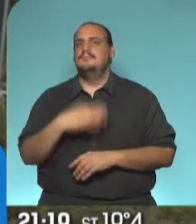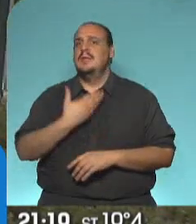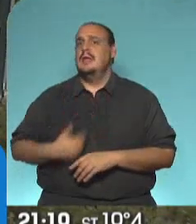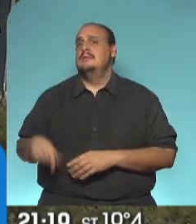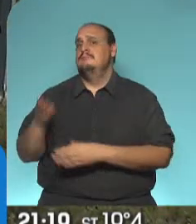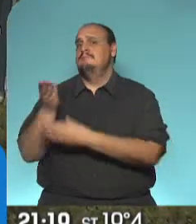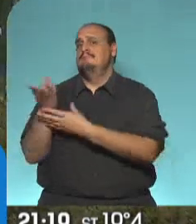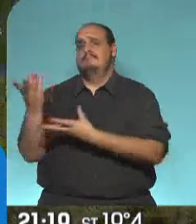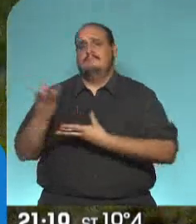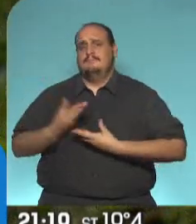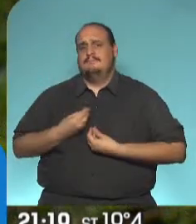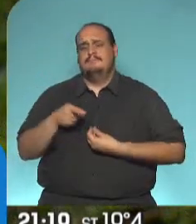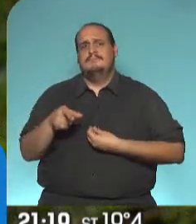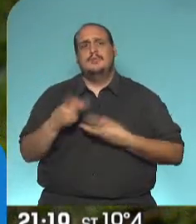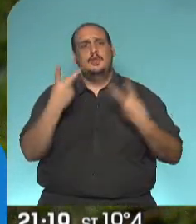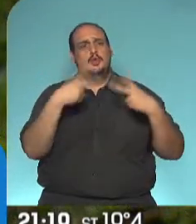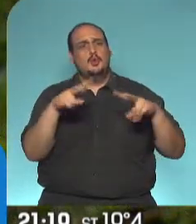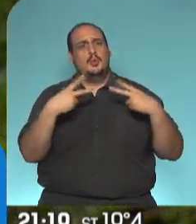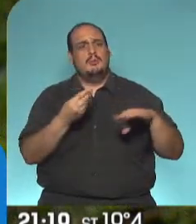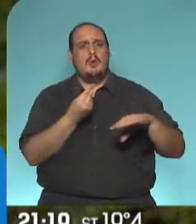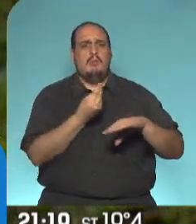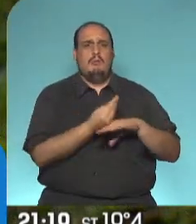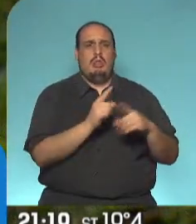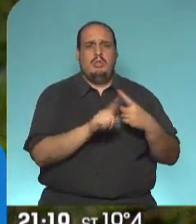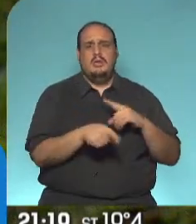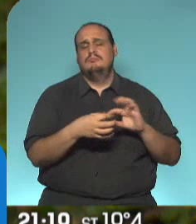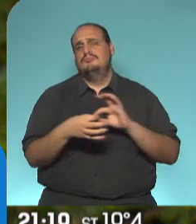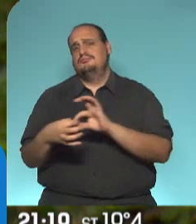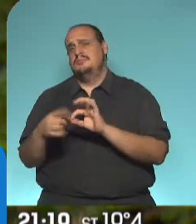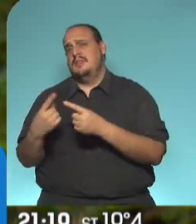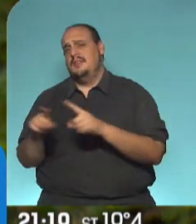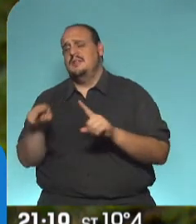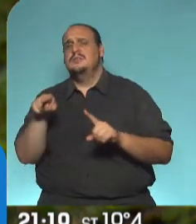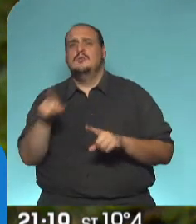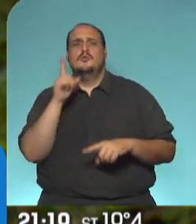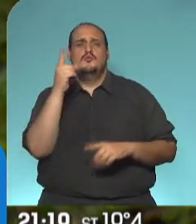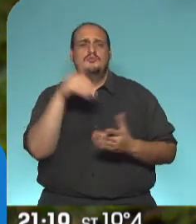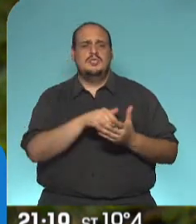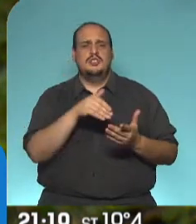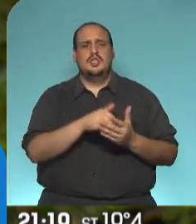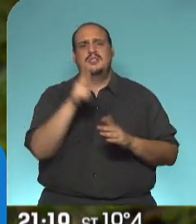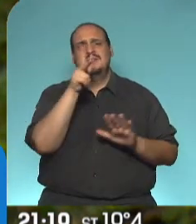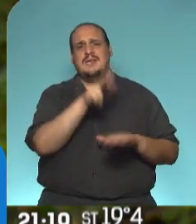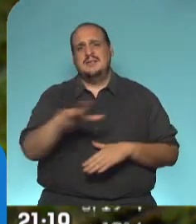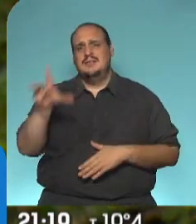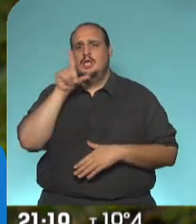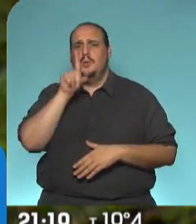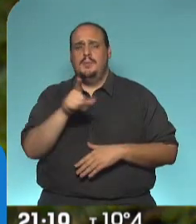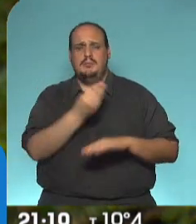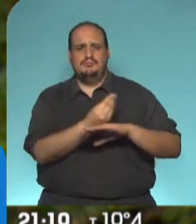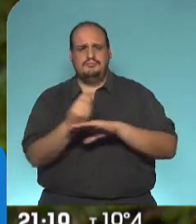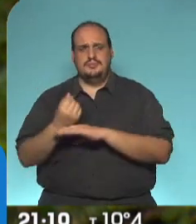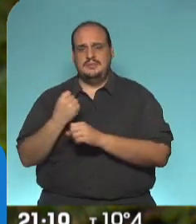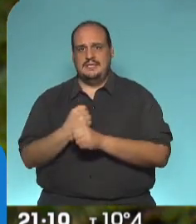el turismo nuclear entre empleo directo e indirecto aproximadamente 1.300.000 puestos de trabajo en